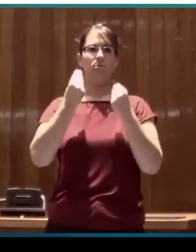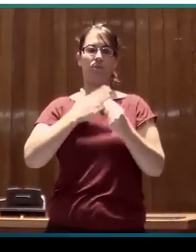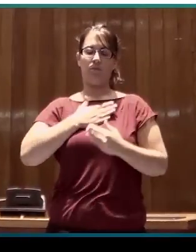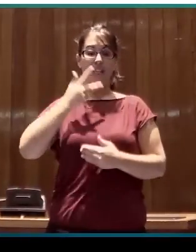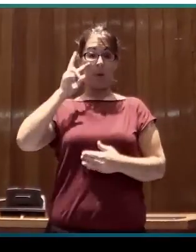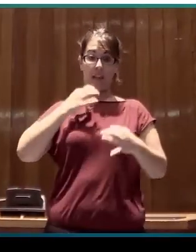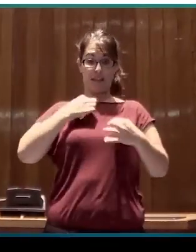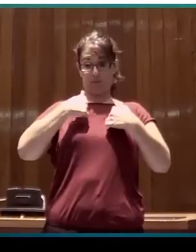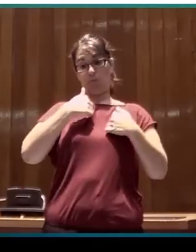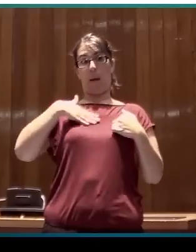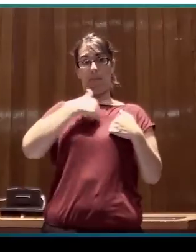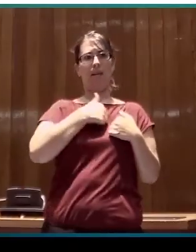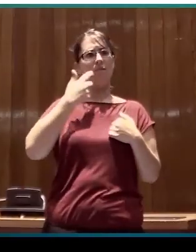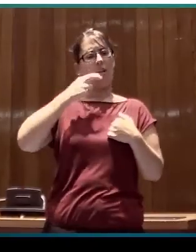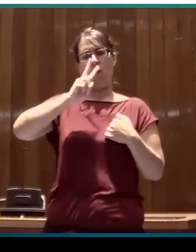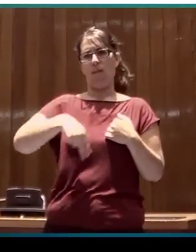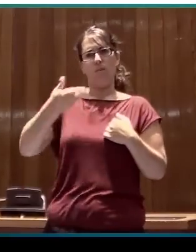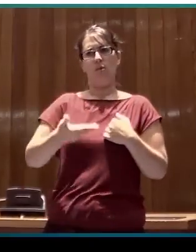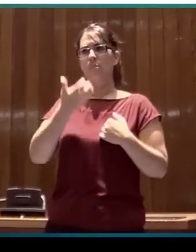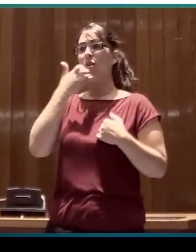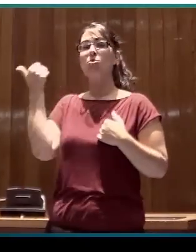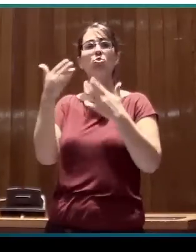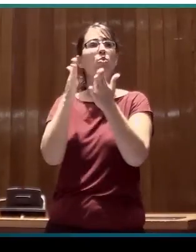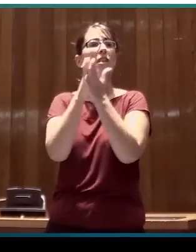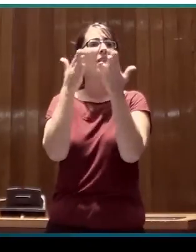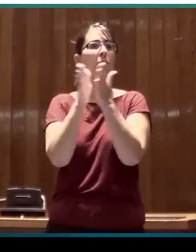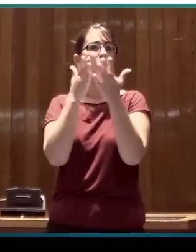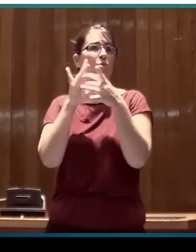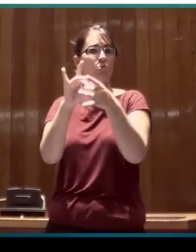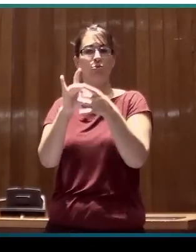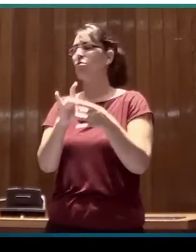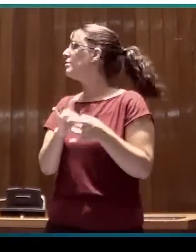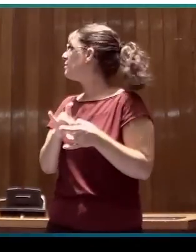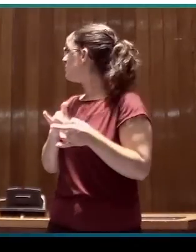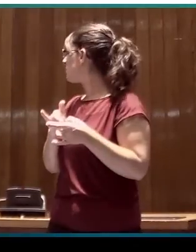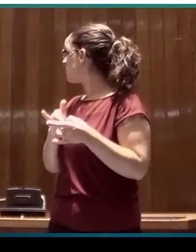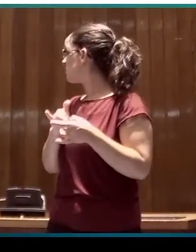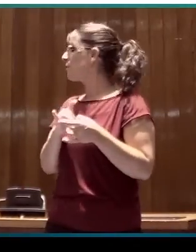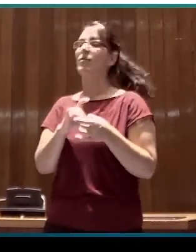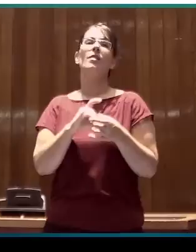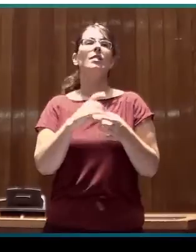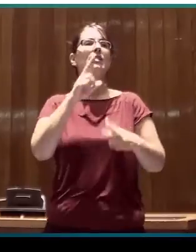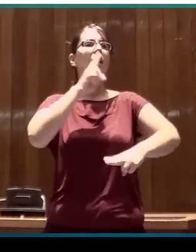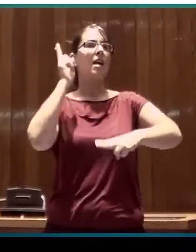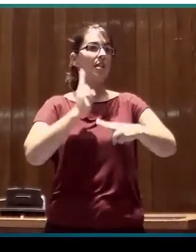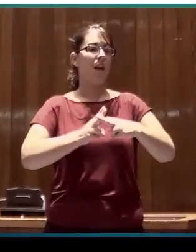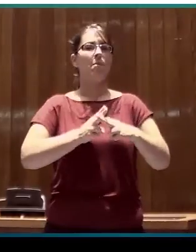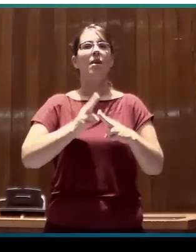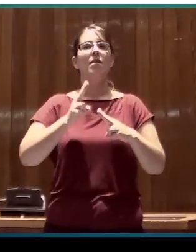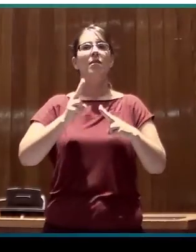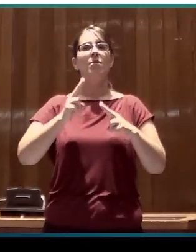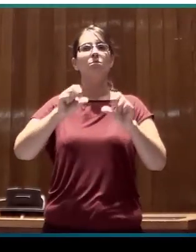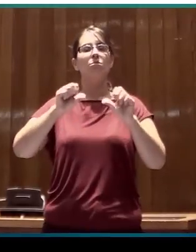importancia de libros como el Mood at the Interface, el modo o los modos en